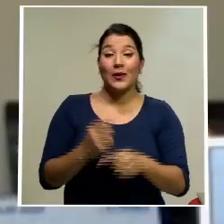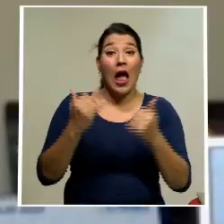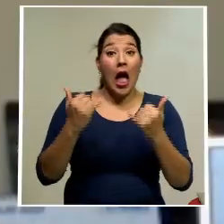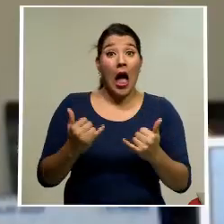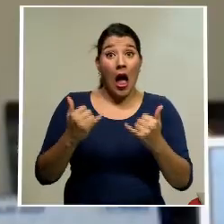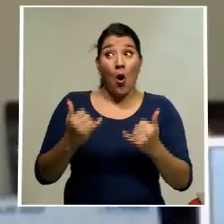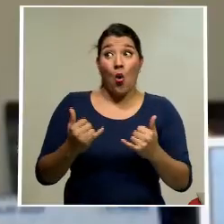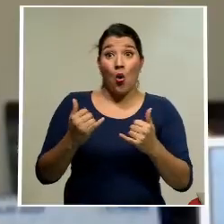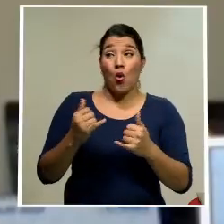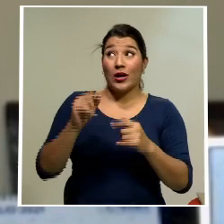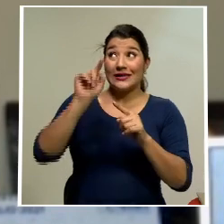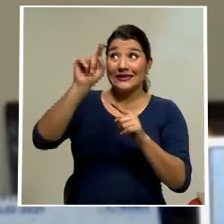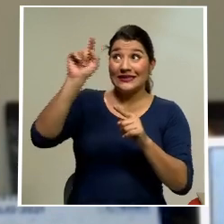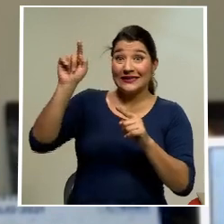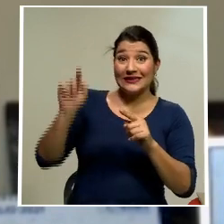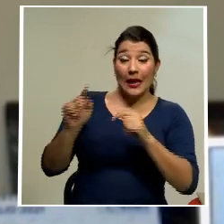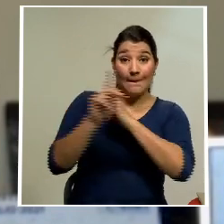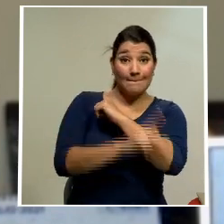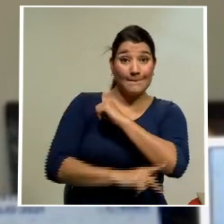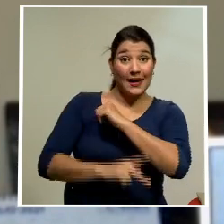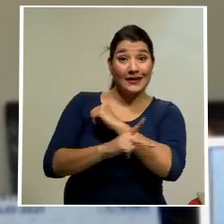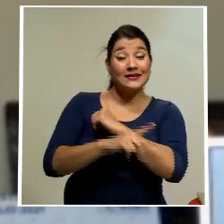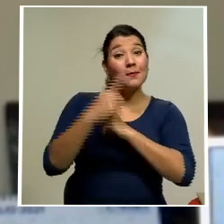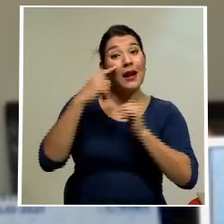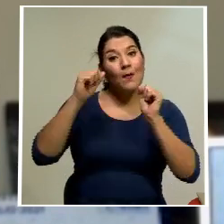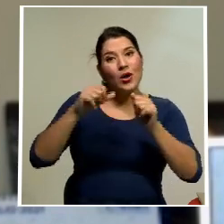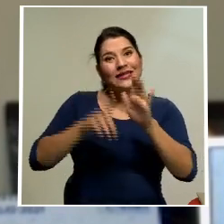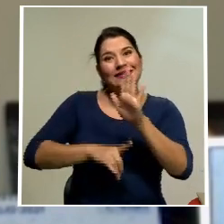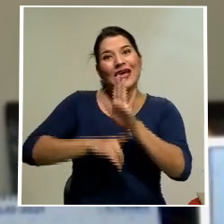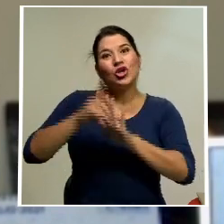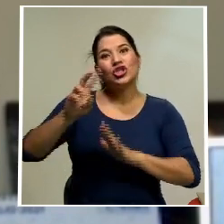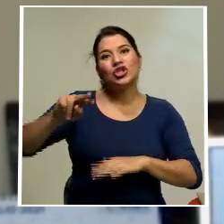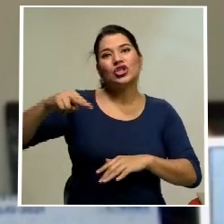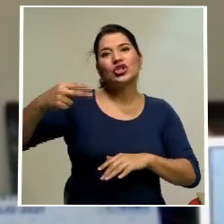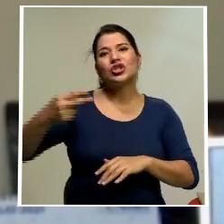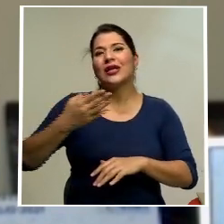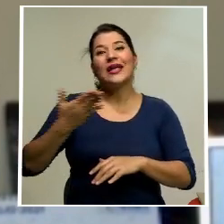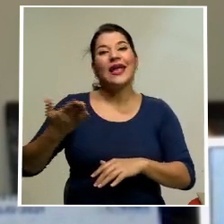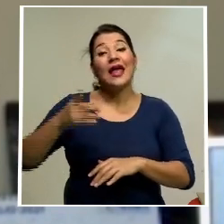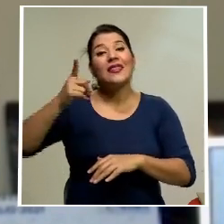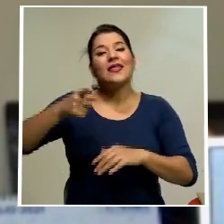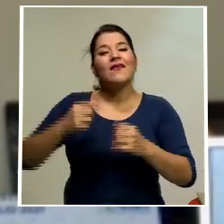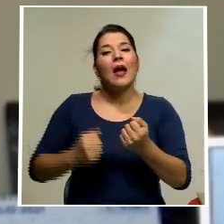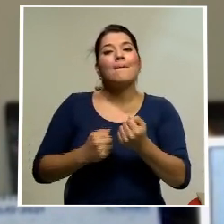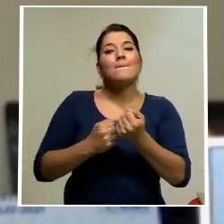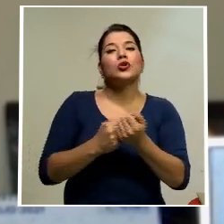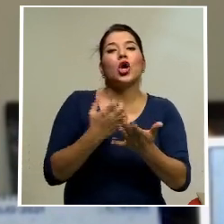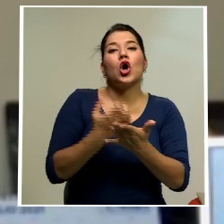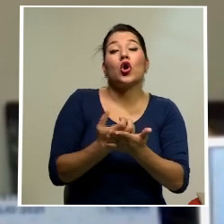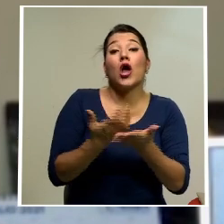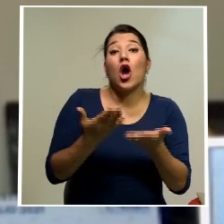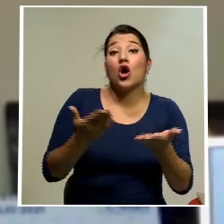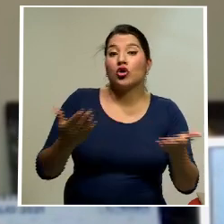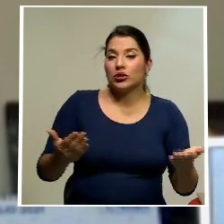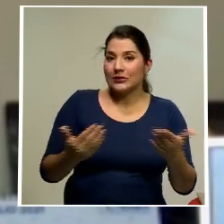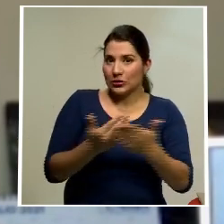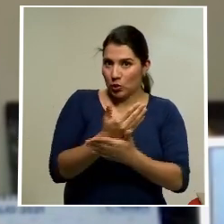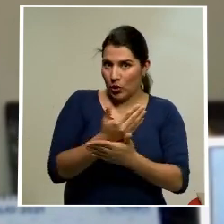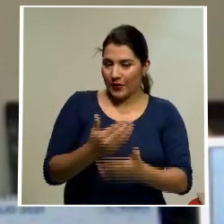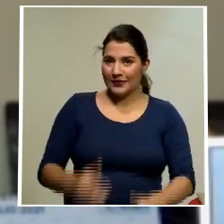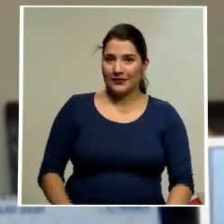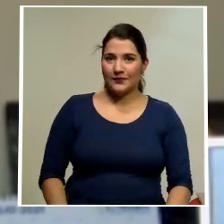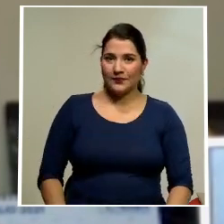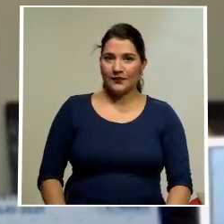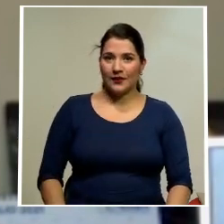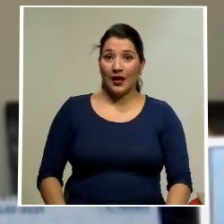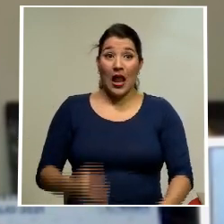día, para crecer al doble de lo que crecen, tienen que apoyar la economía de lo que no existe, que es la economía